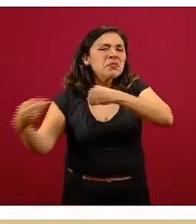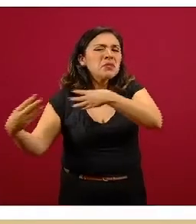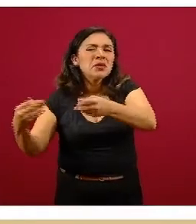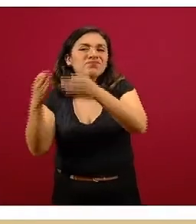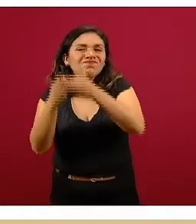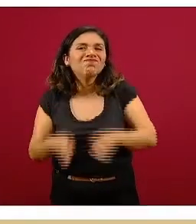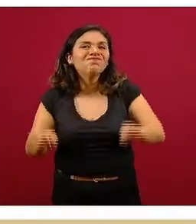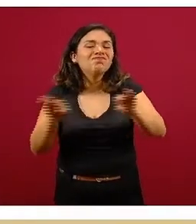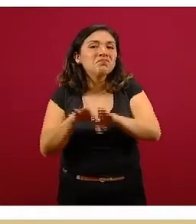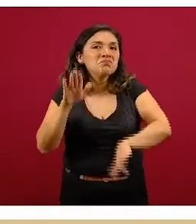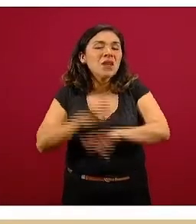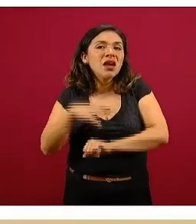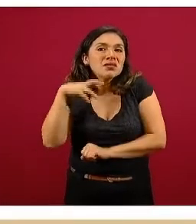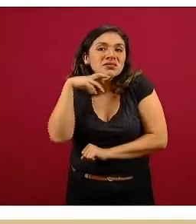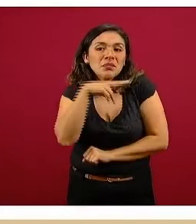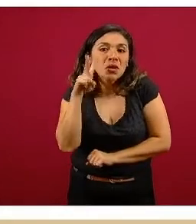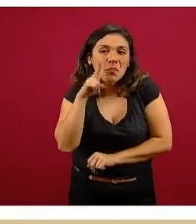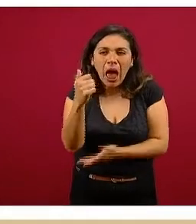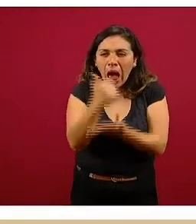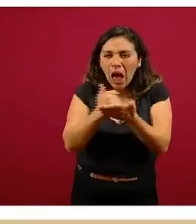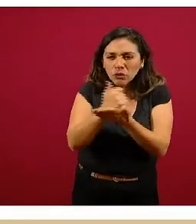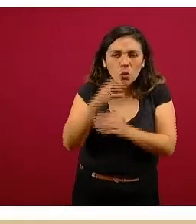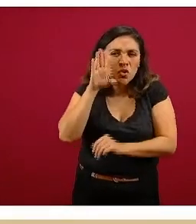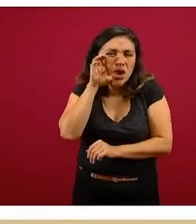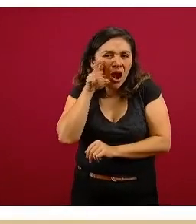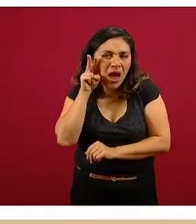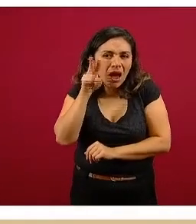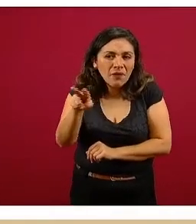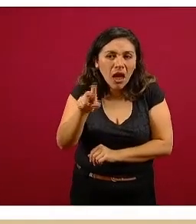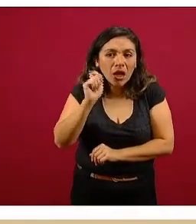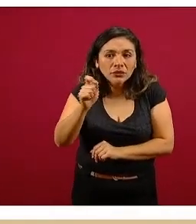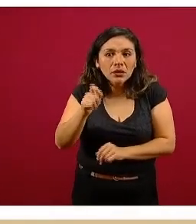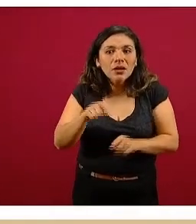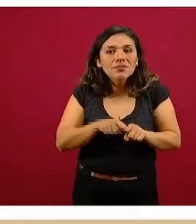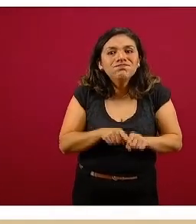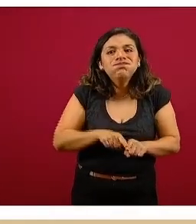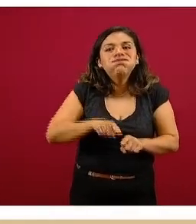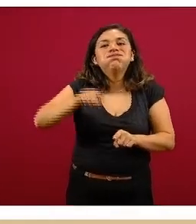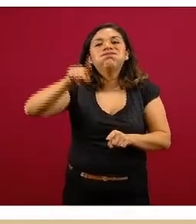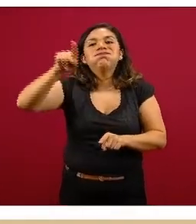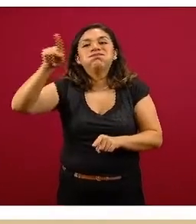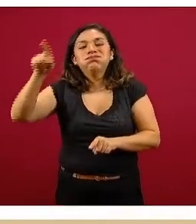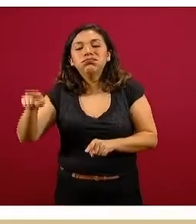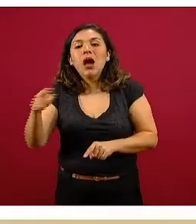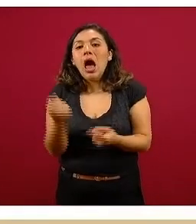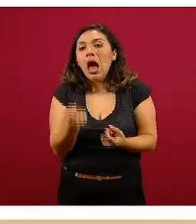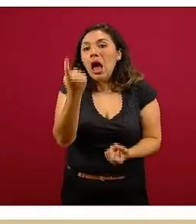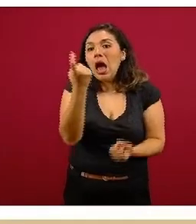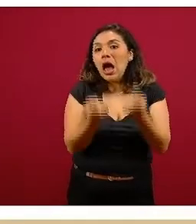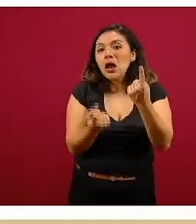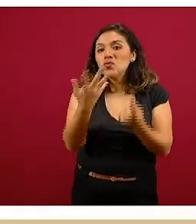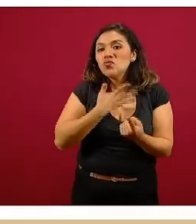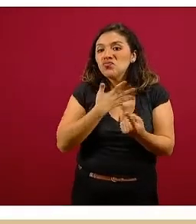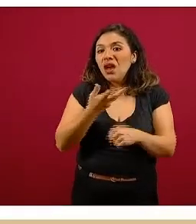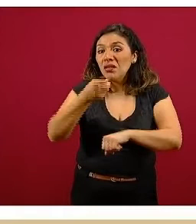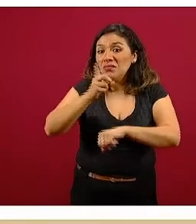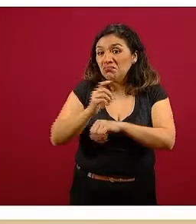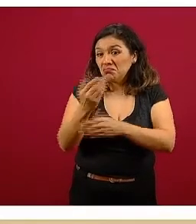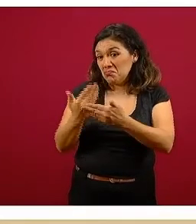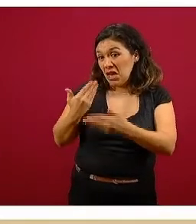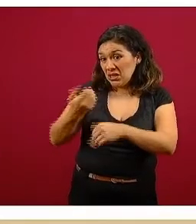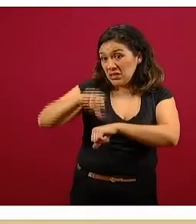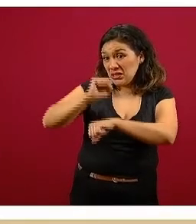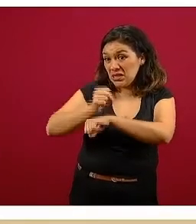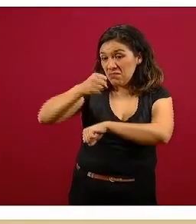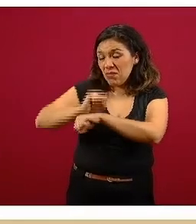una aceleración, vemos la curva azul y la curva naranja como se van para arriba e inclusive llegan en las últimas